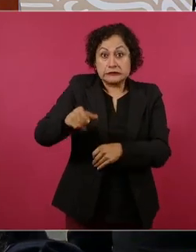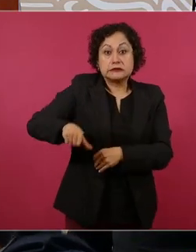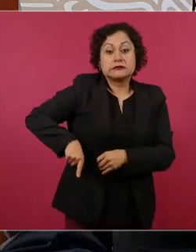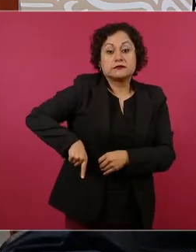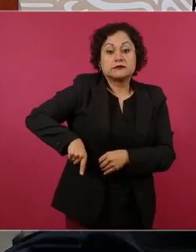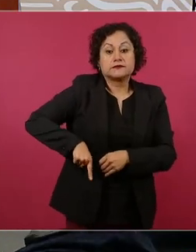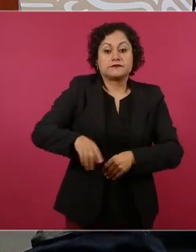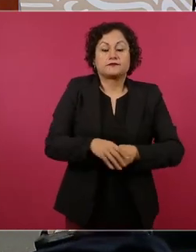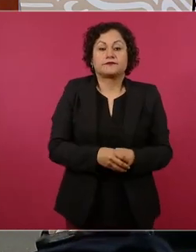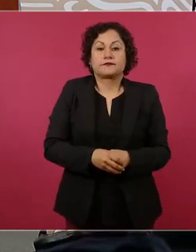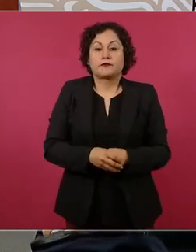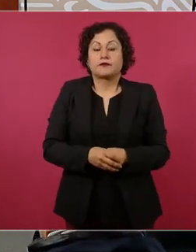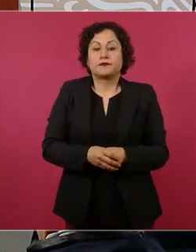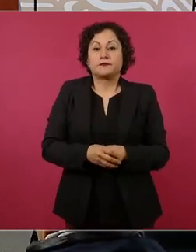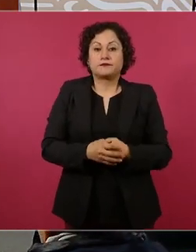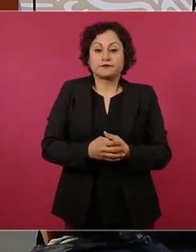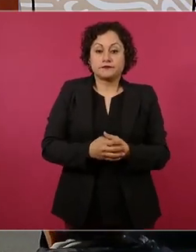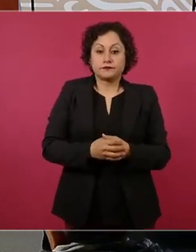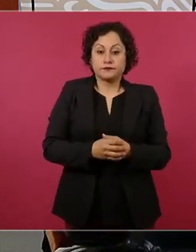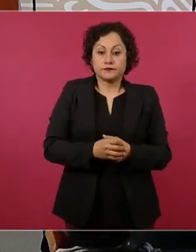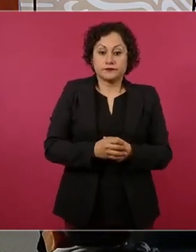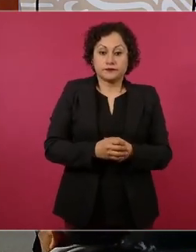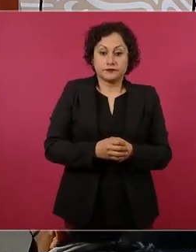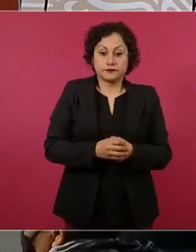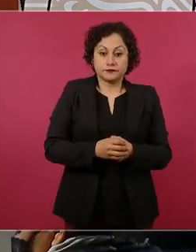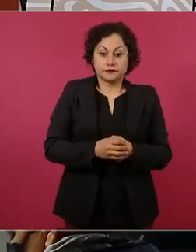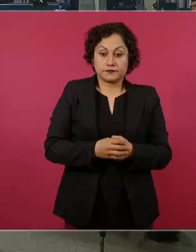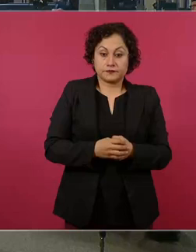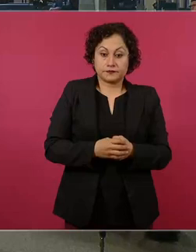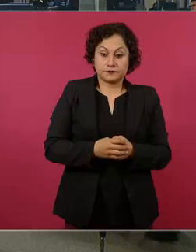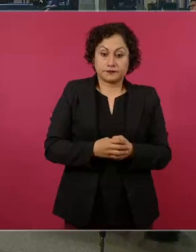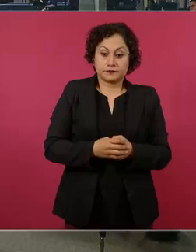presidente, gracias.